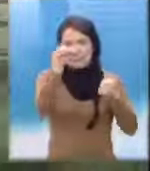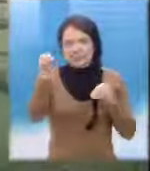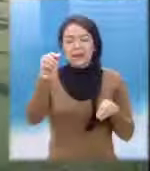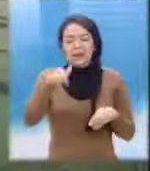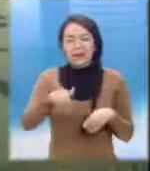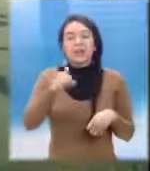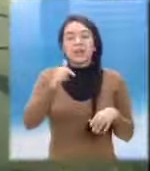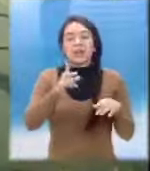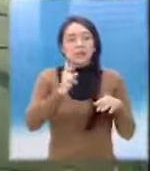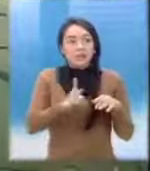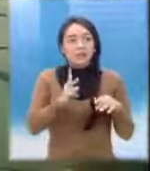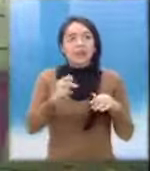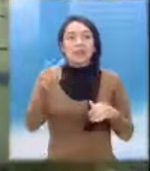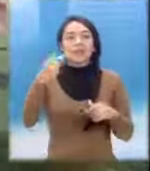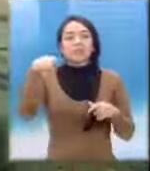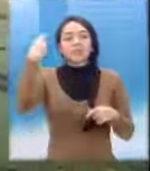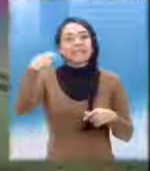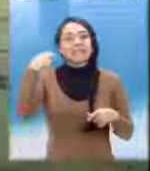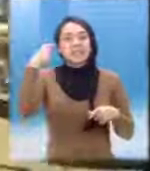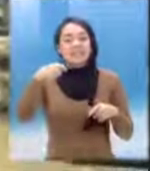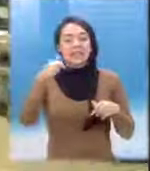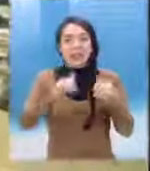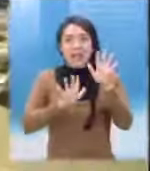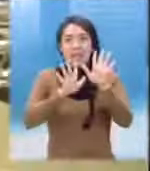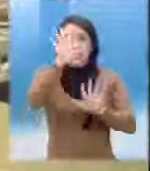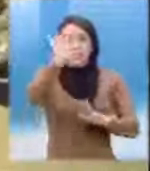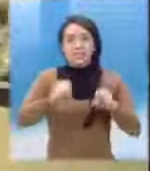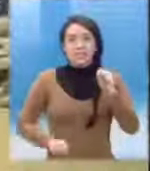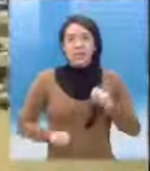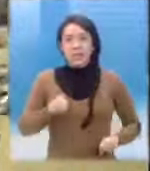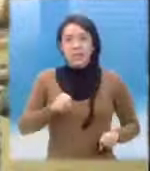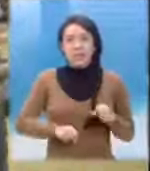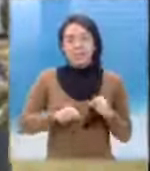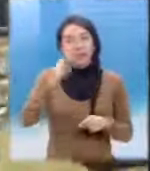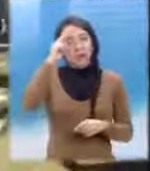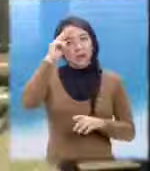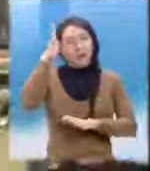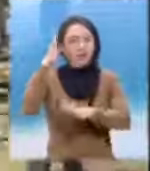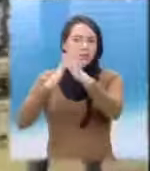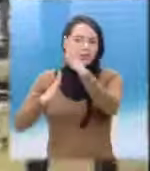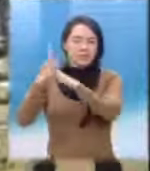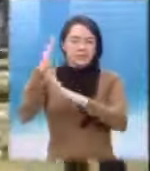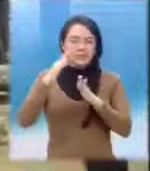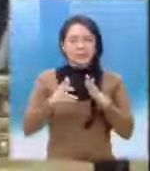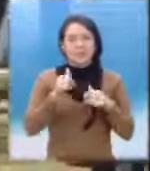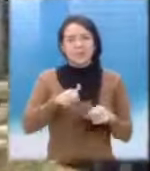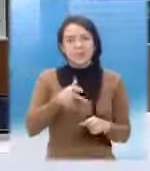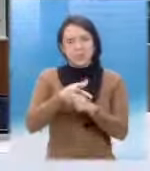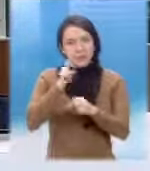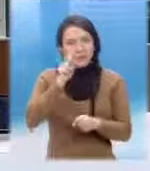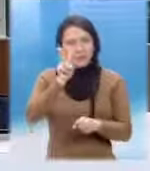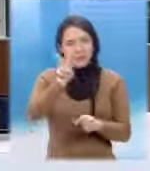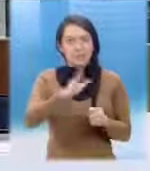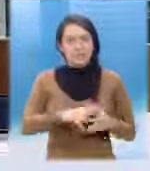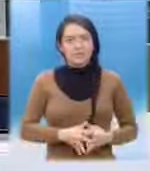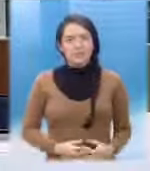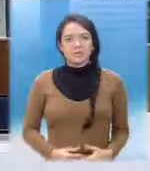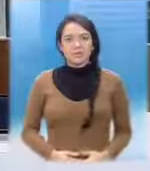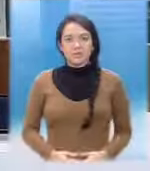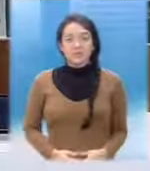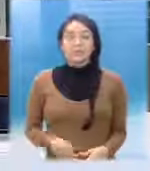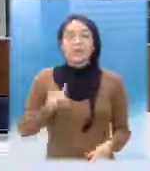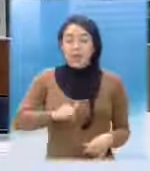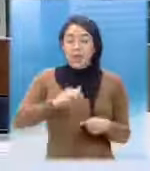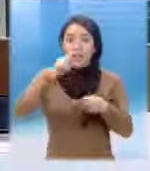del 15 de septiembre. Por una Guatemala en paz, Oscar de León. Mientras